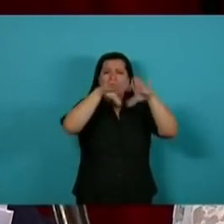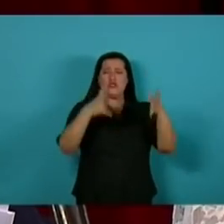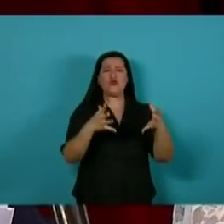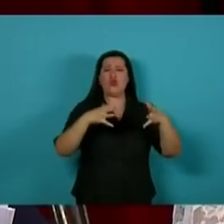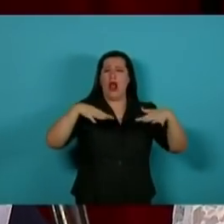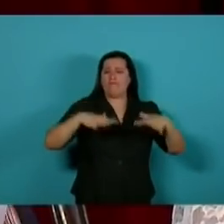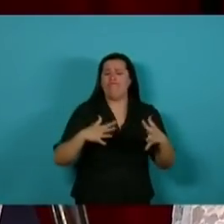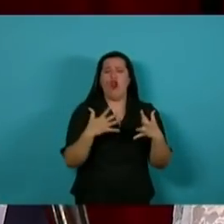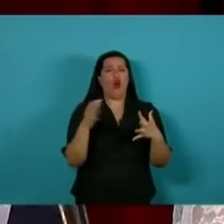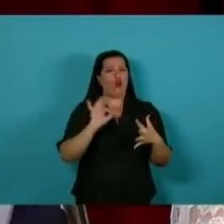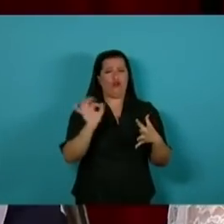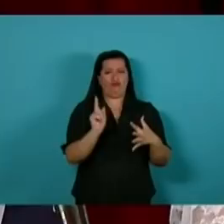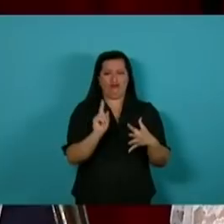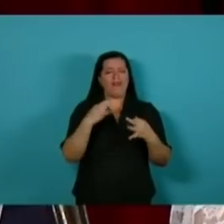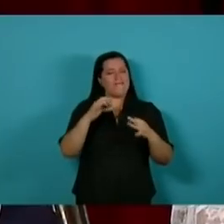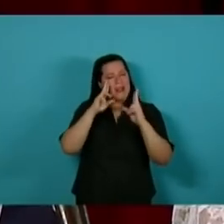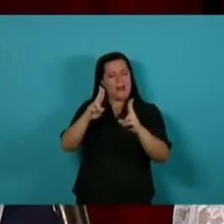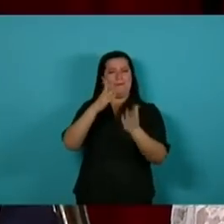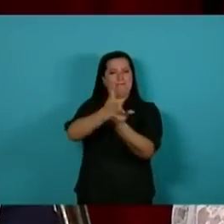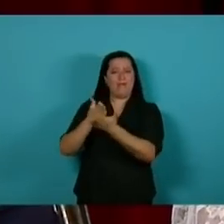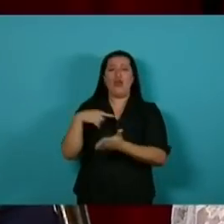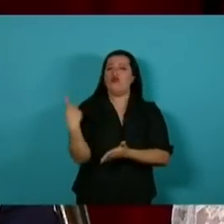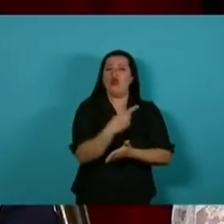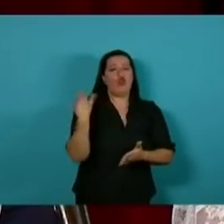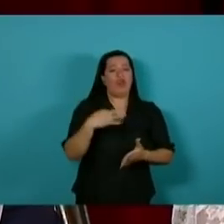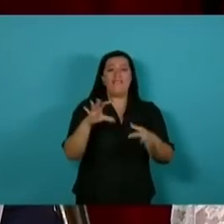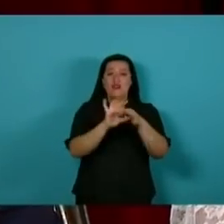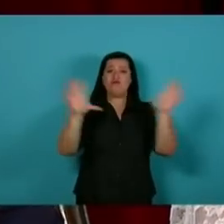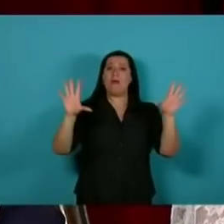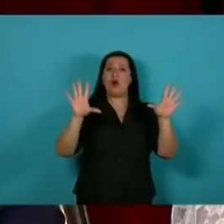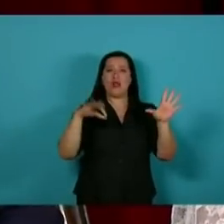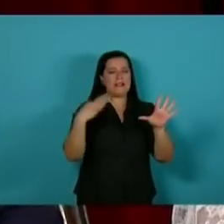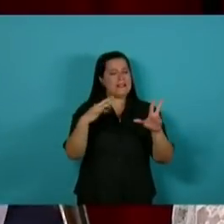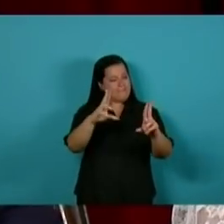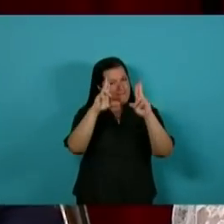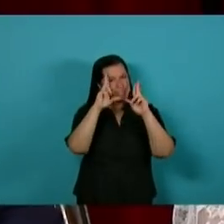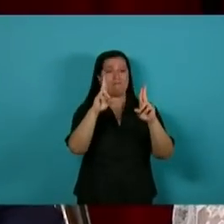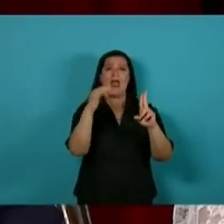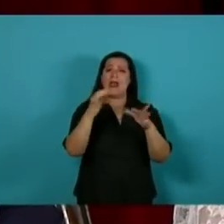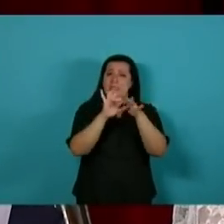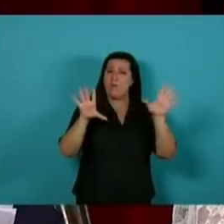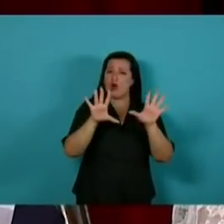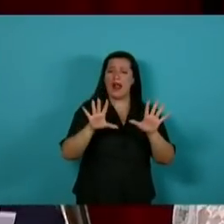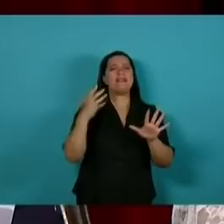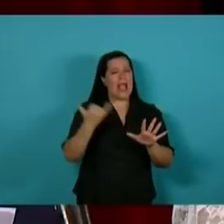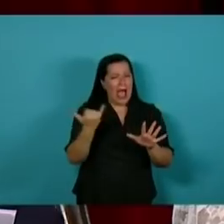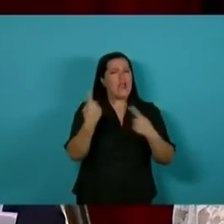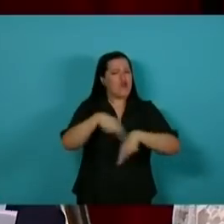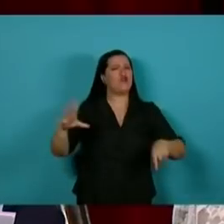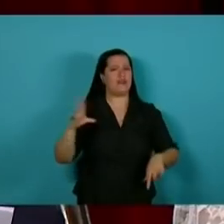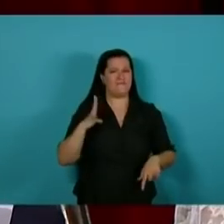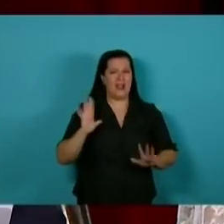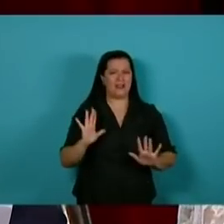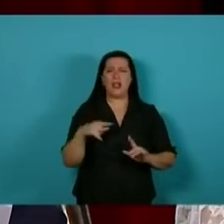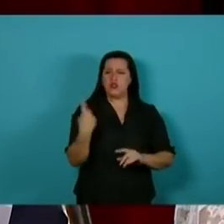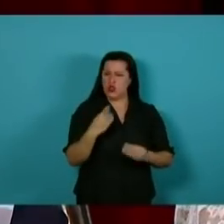que vivimos. Es tiempo de ciudadanizar la democracia. Tenemos una democracia con cuentas pendientes y